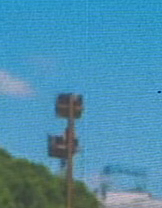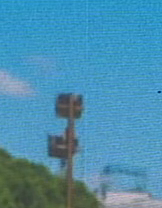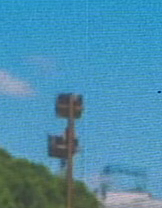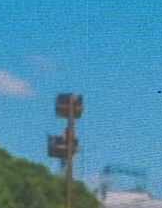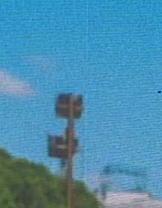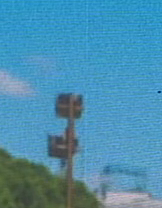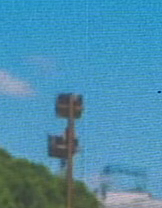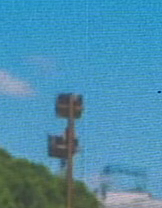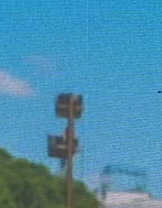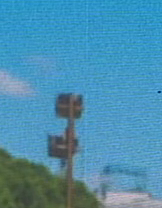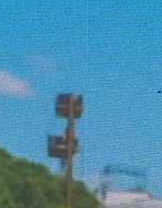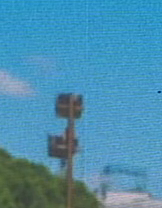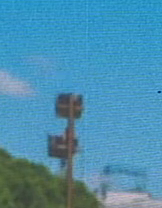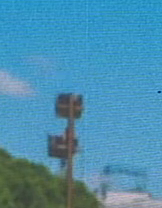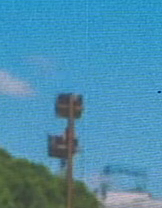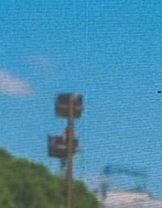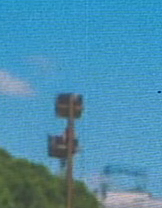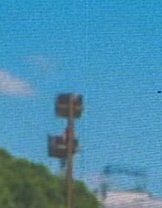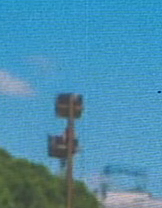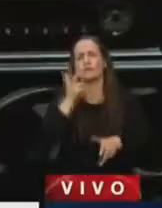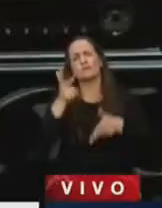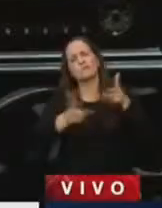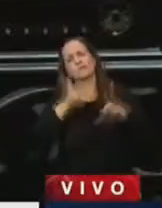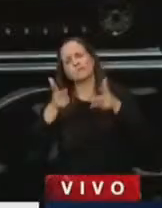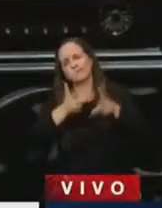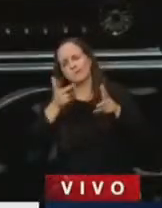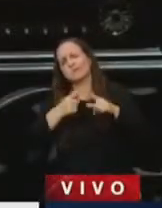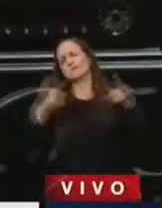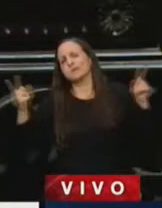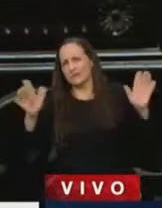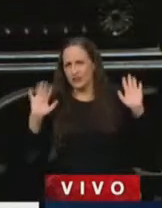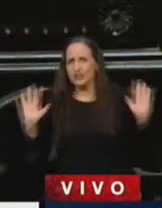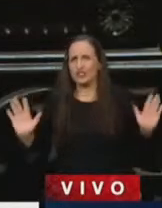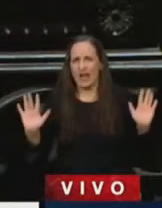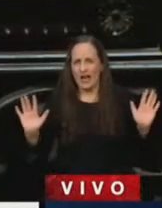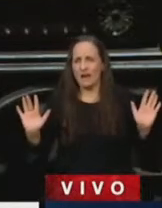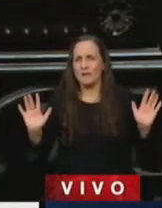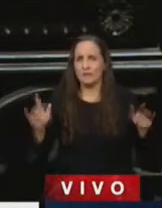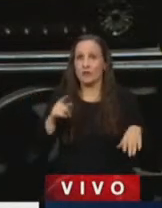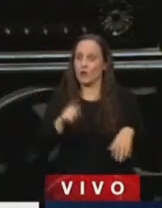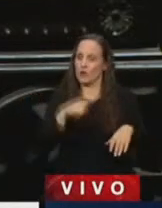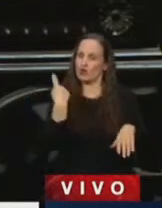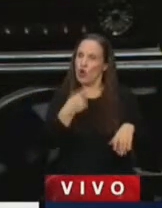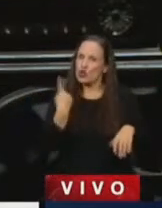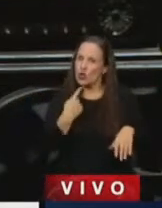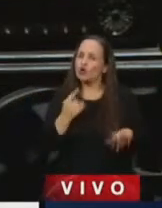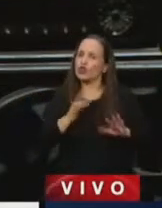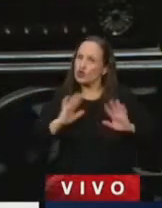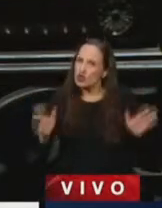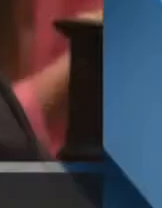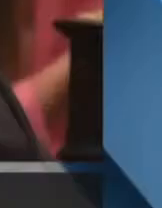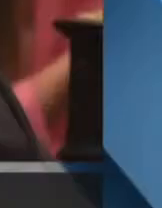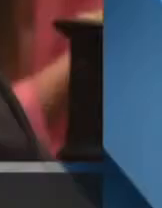donde mejor se vive. Lo podríamos llevar a dar una vuelta por Esteban Echeverría, ¿no? A Carlos Heller. Mirá.